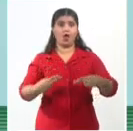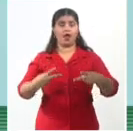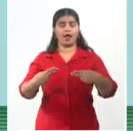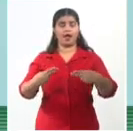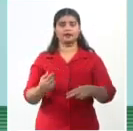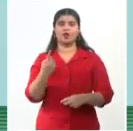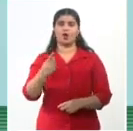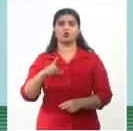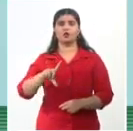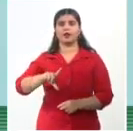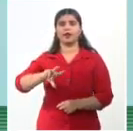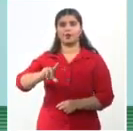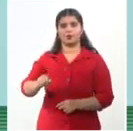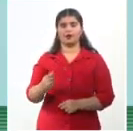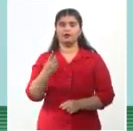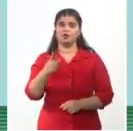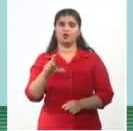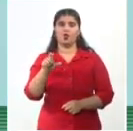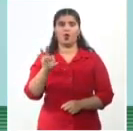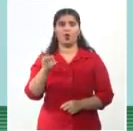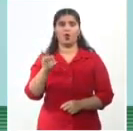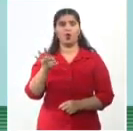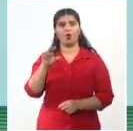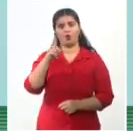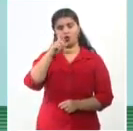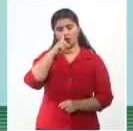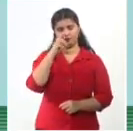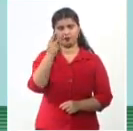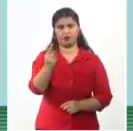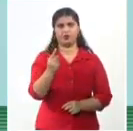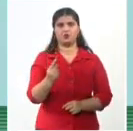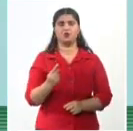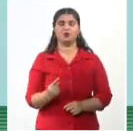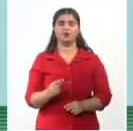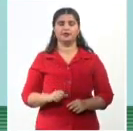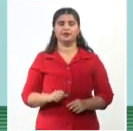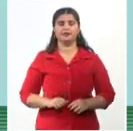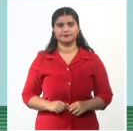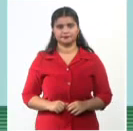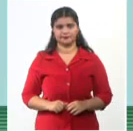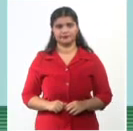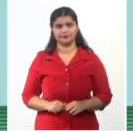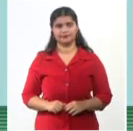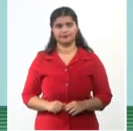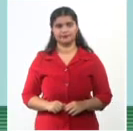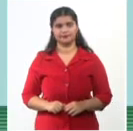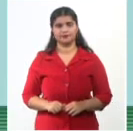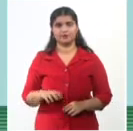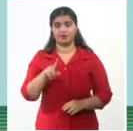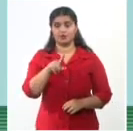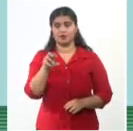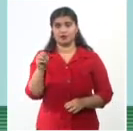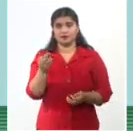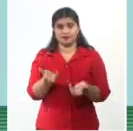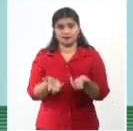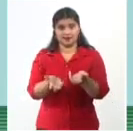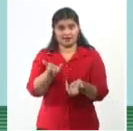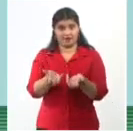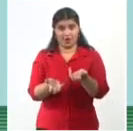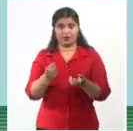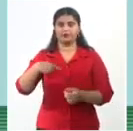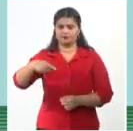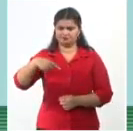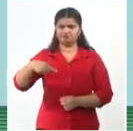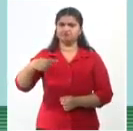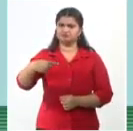en Limonar y en Colón, 1 en cada uno. Cienfuegos, al igual que varios días, no diagnosticó